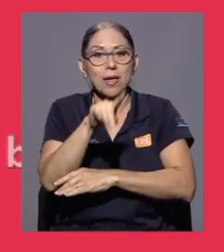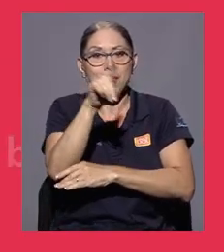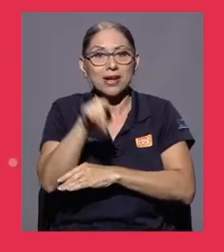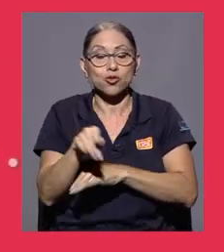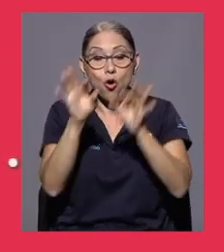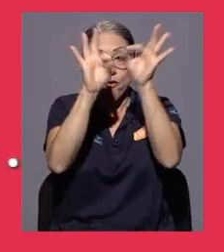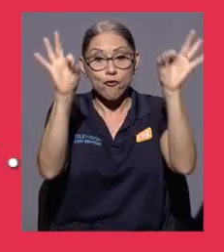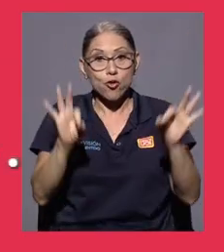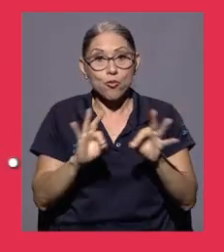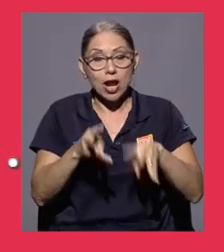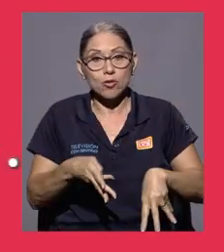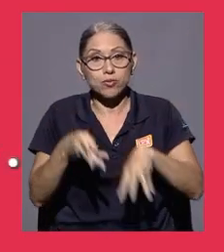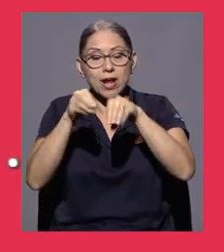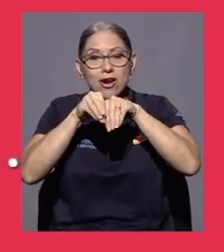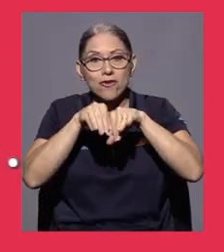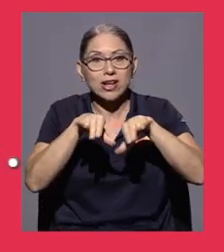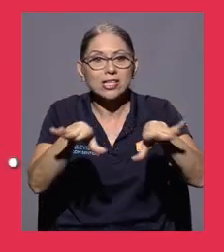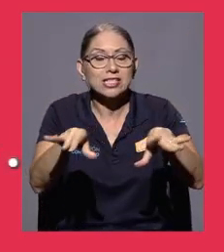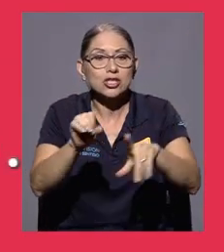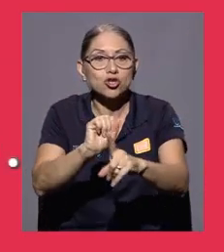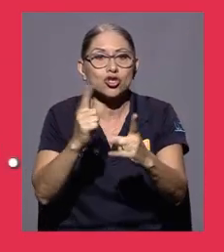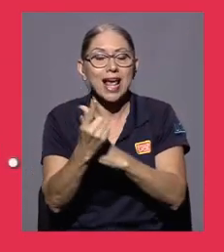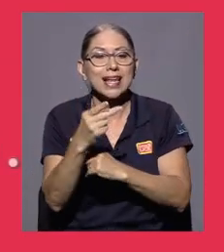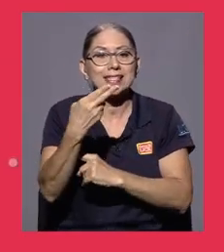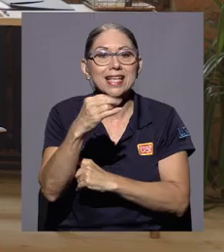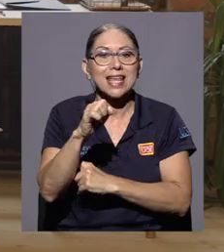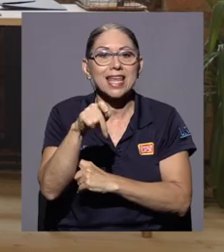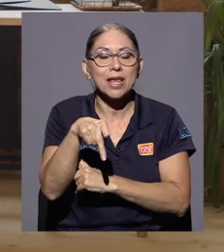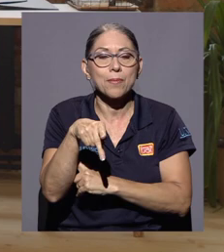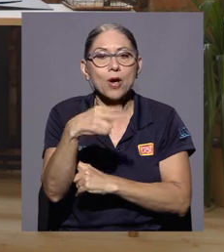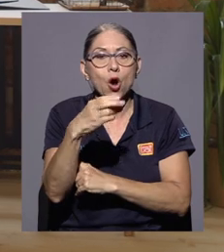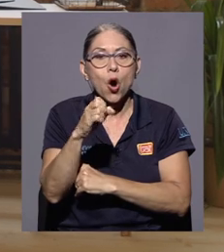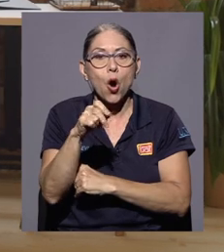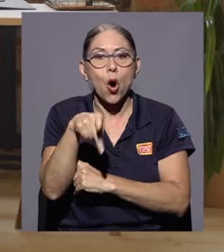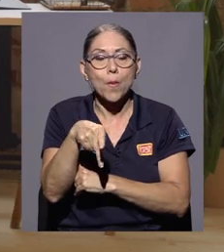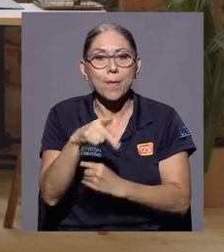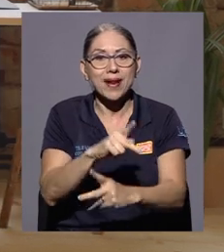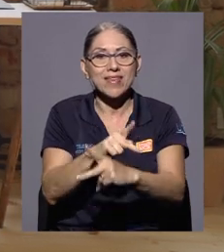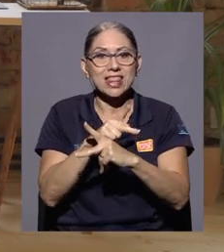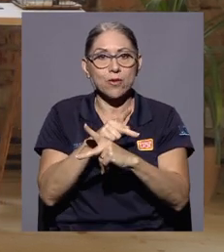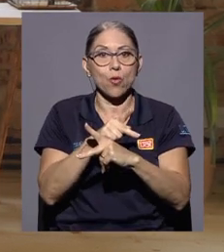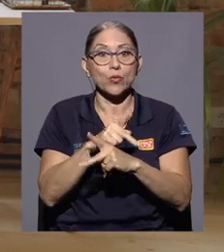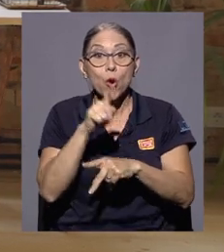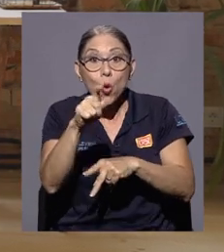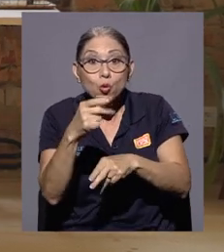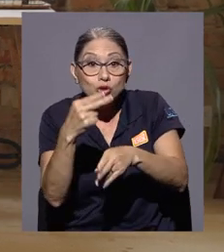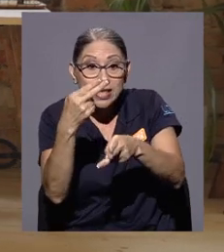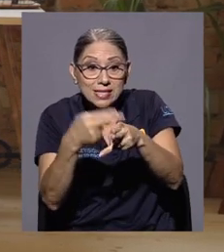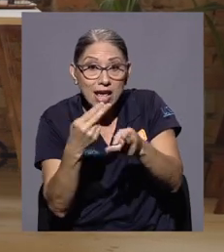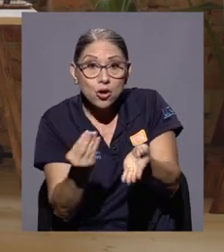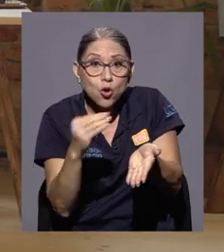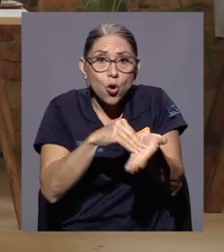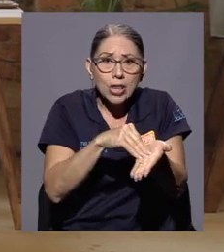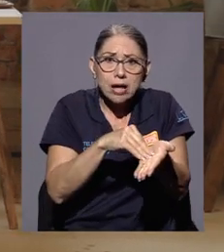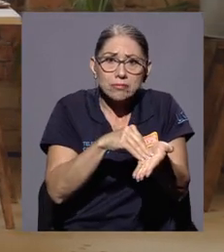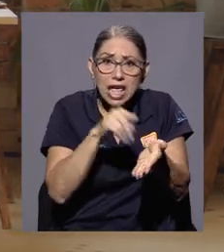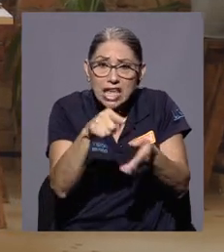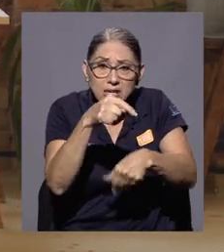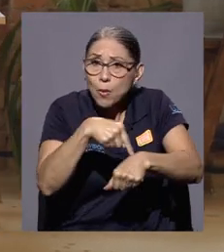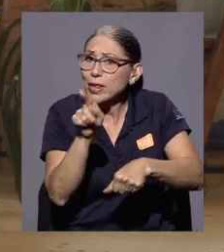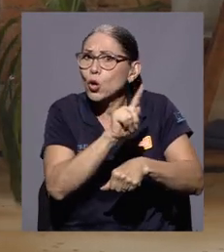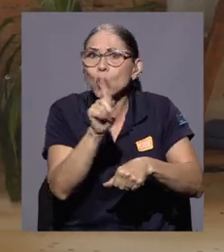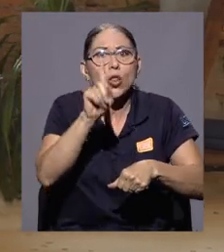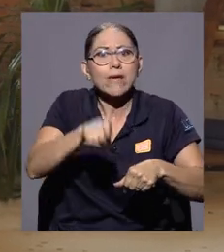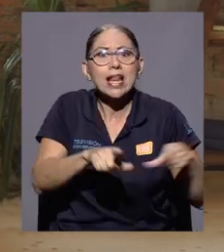formulario que se encuentra en las redes sociales de Hip Hop Preventivo. Al momento de anotarse, no es necesario tener lista la composición musical con la que